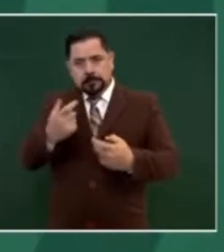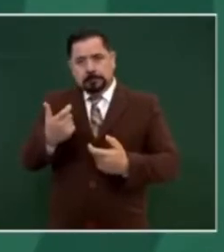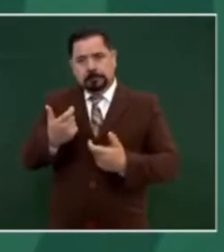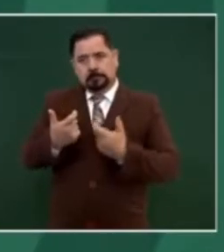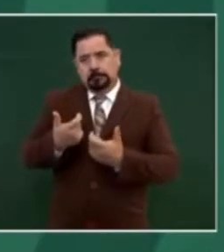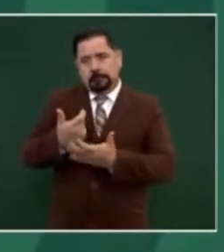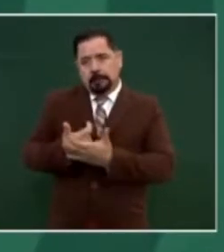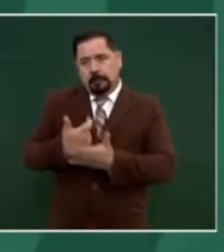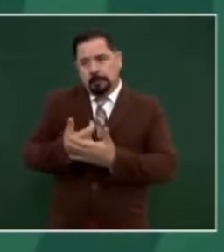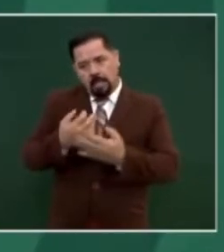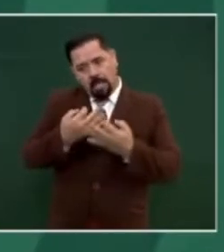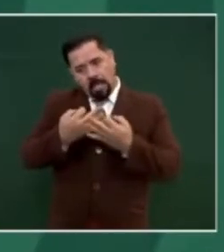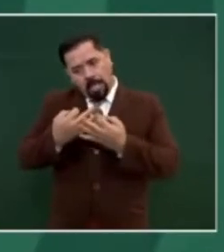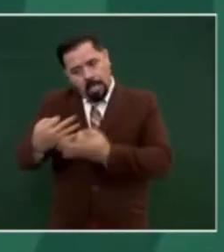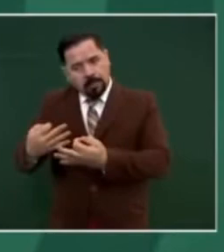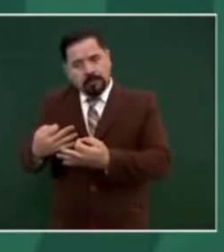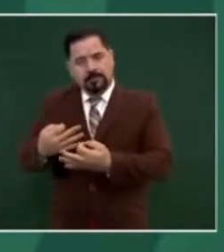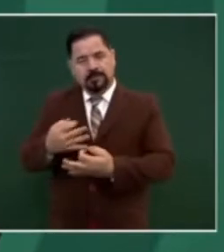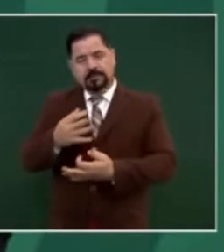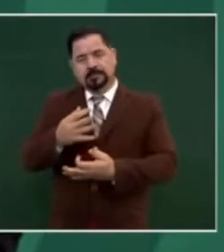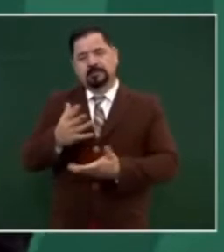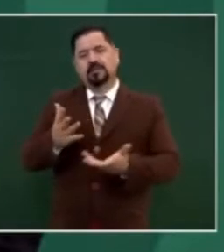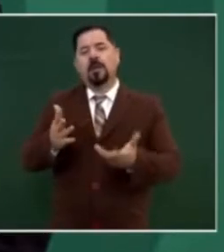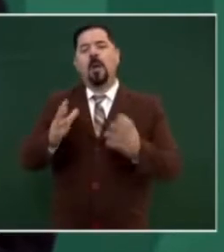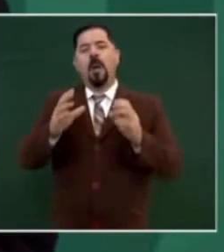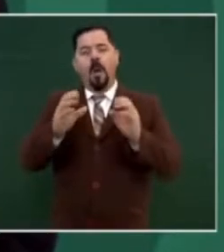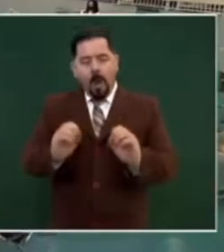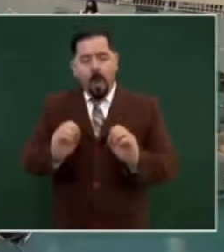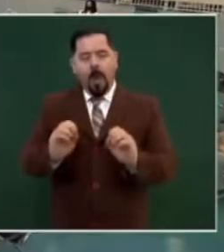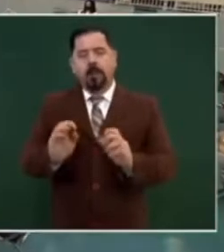no todos están